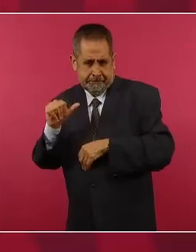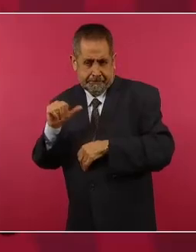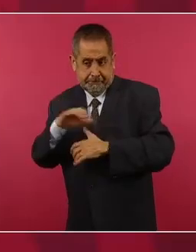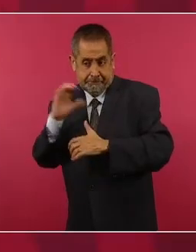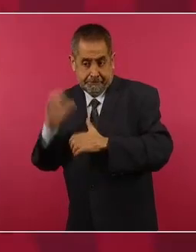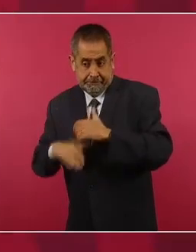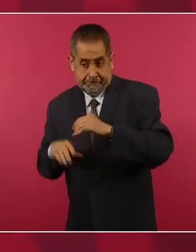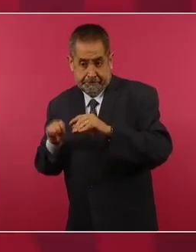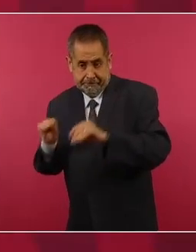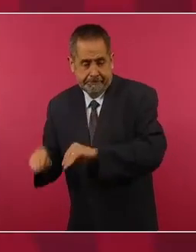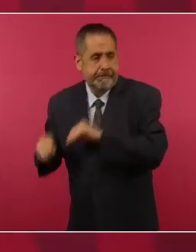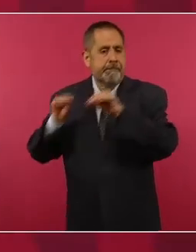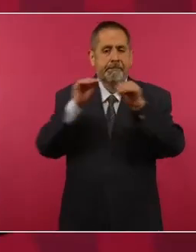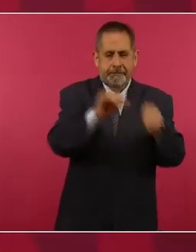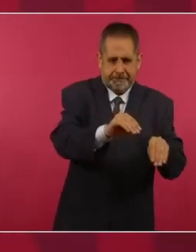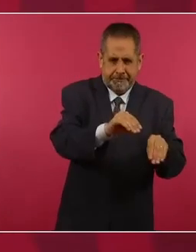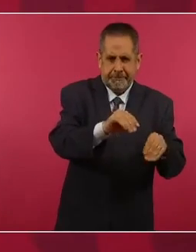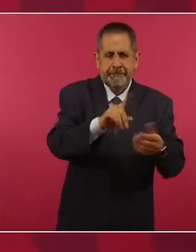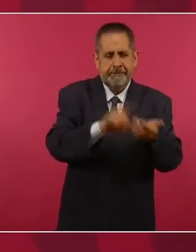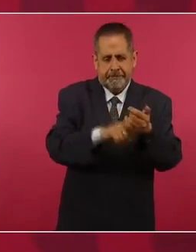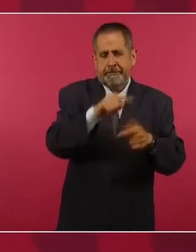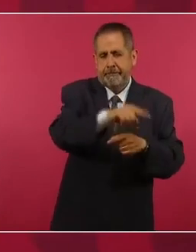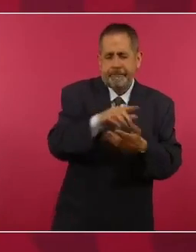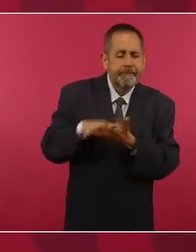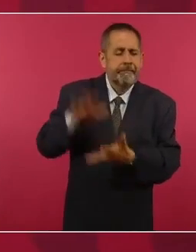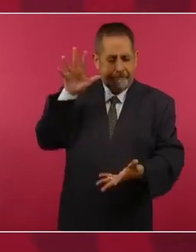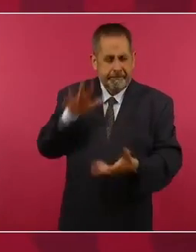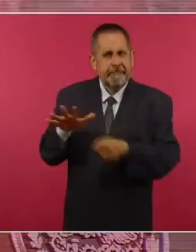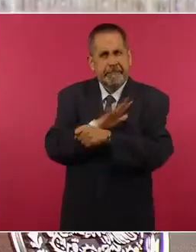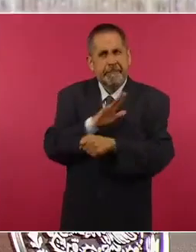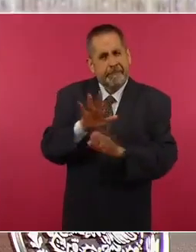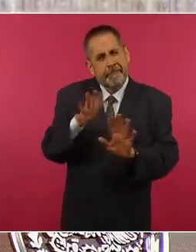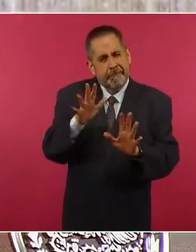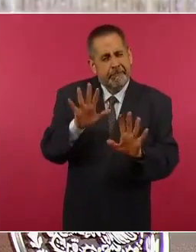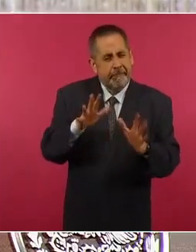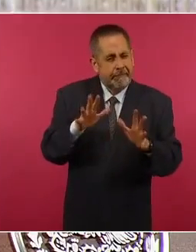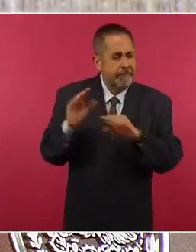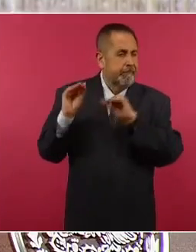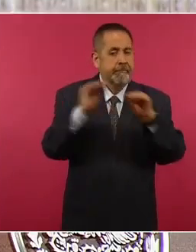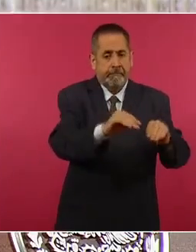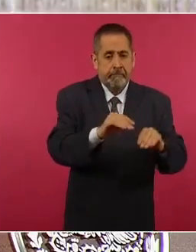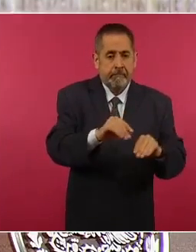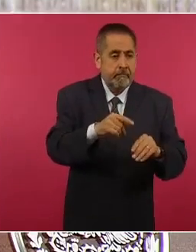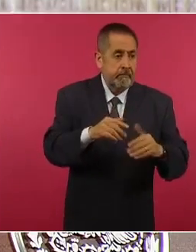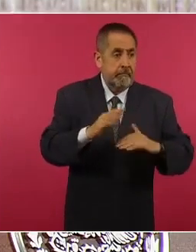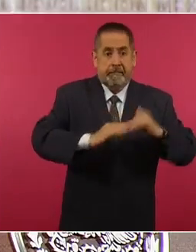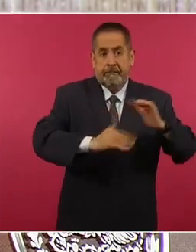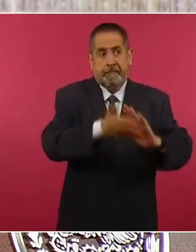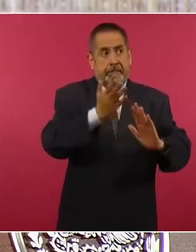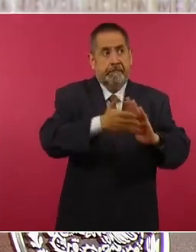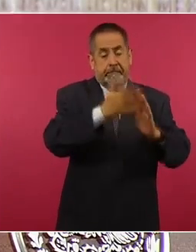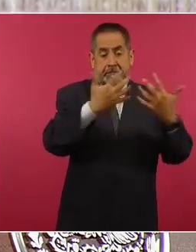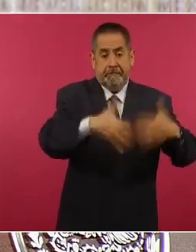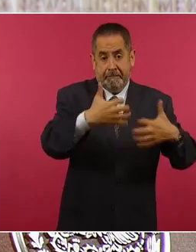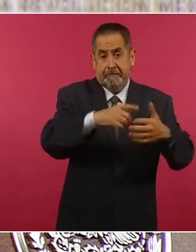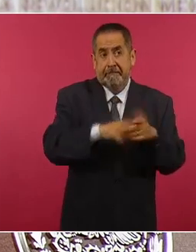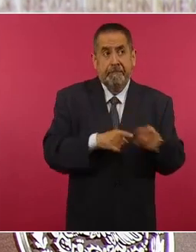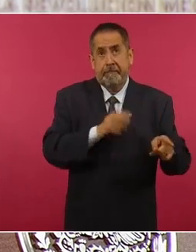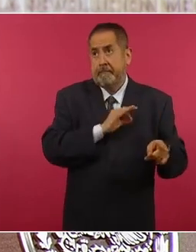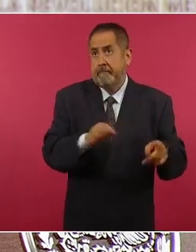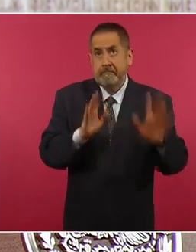van a tener empleo, porque es una inversión de